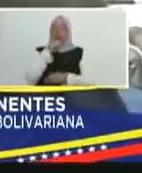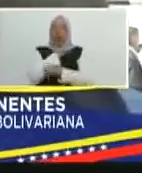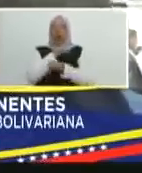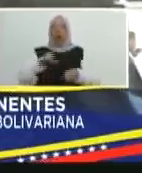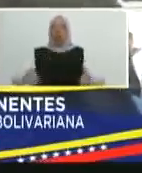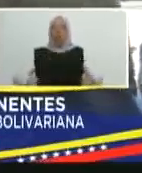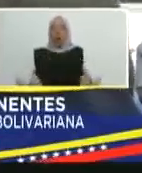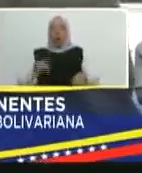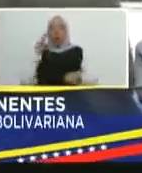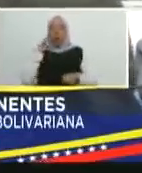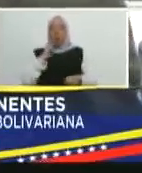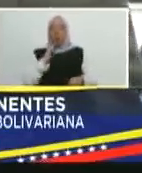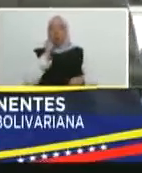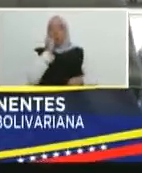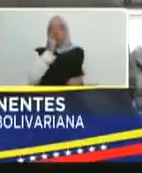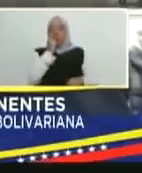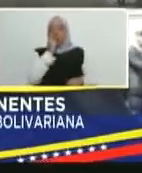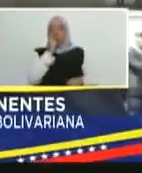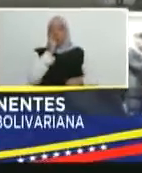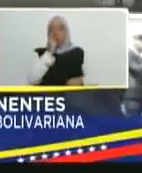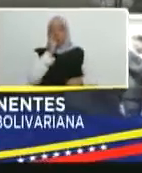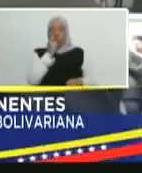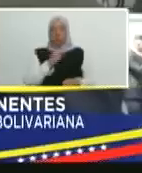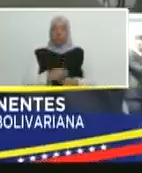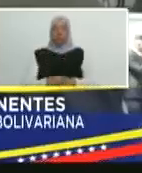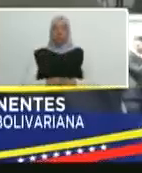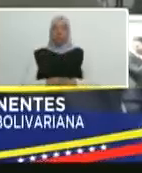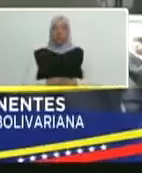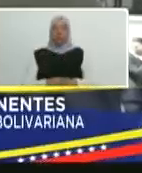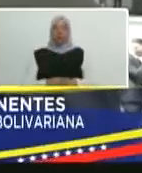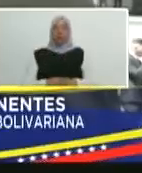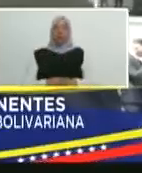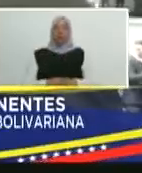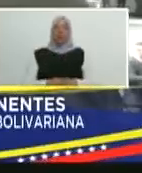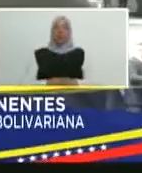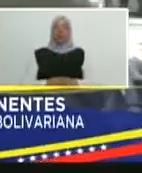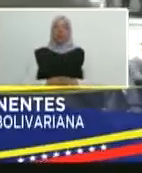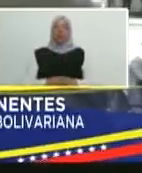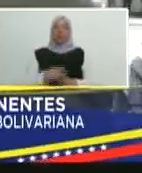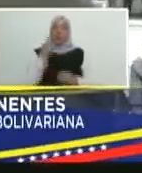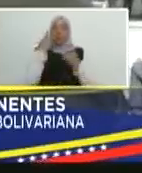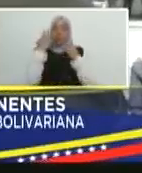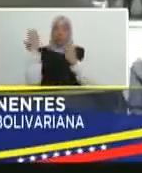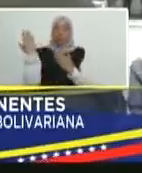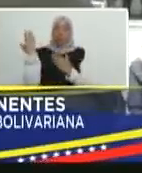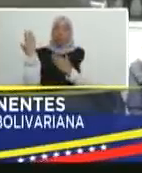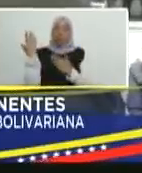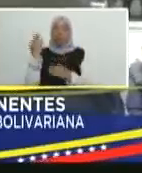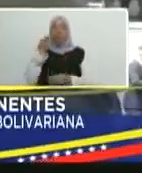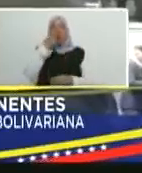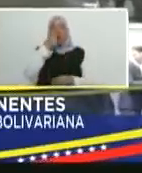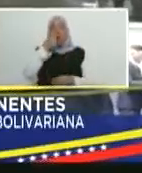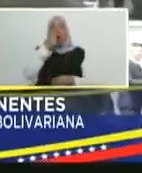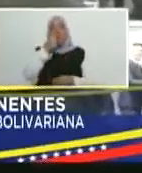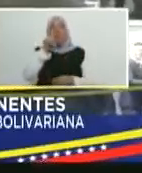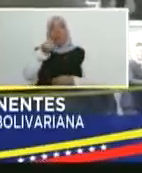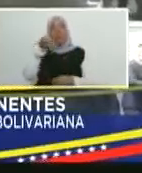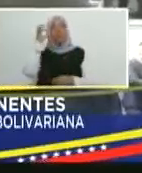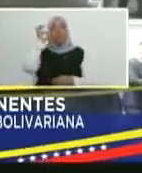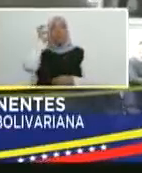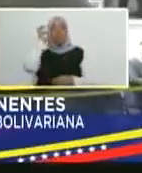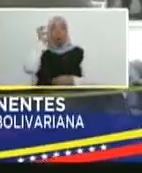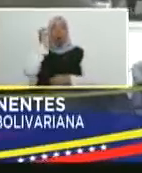Nacional Bolivariana. Mayor General Juan Ernesto Zulbarán Quintero. Hombres y mujeres con profundos